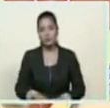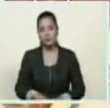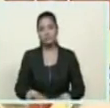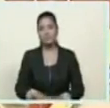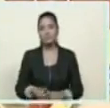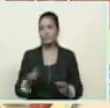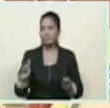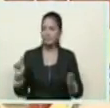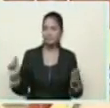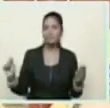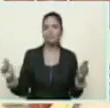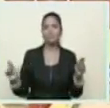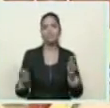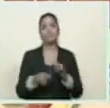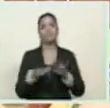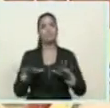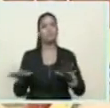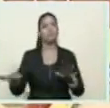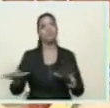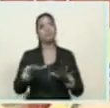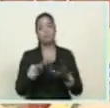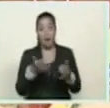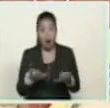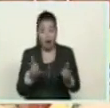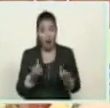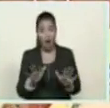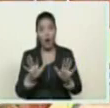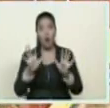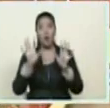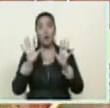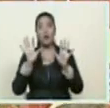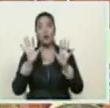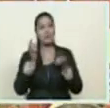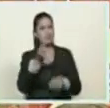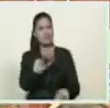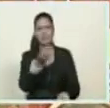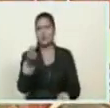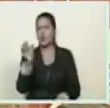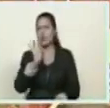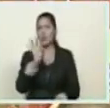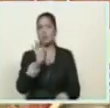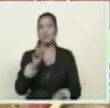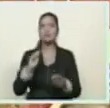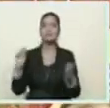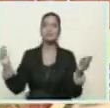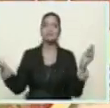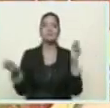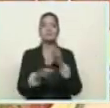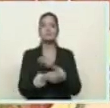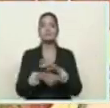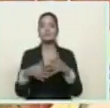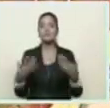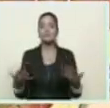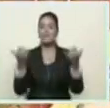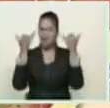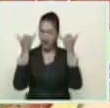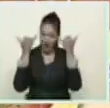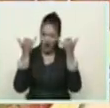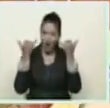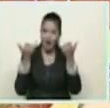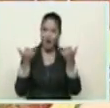convirtió el por ahora por ninguno lo convirtió ahora